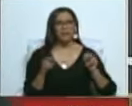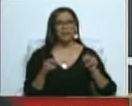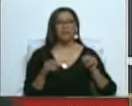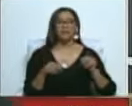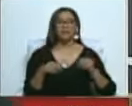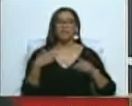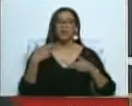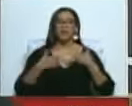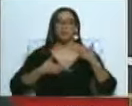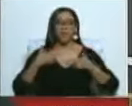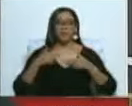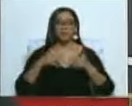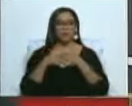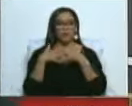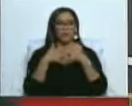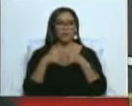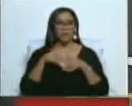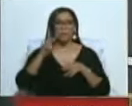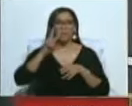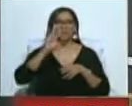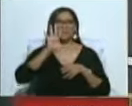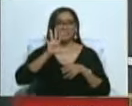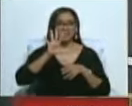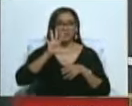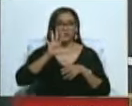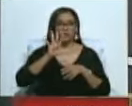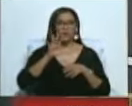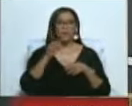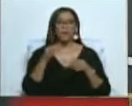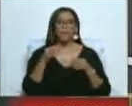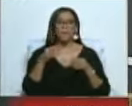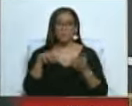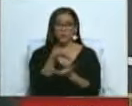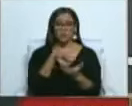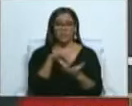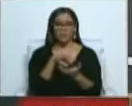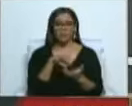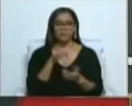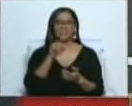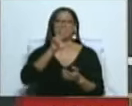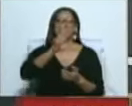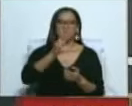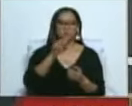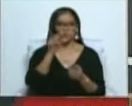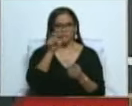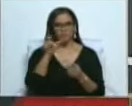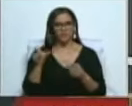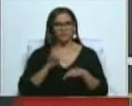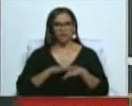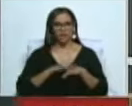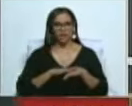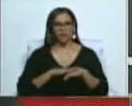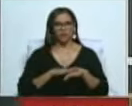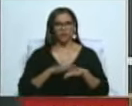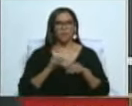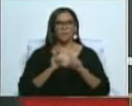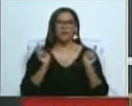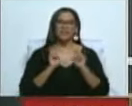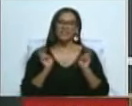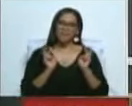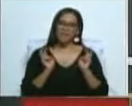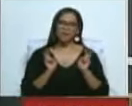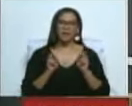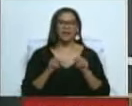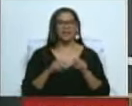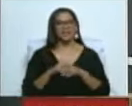Unidos. Uh-huh. 25 mil delitos, 3 son de Venezuela, 8 por venezolano, pero el tema es que es Venezuela. Claro, lo agarra CNN